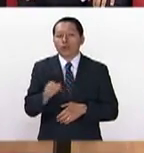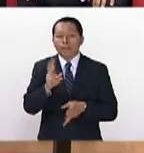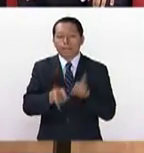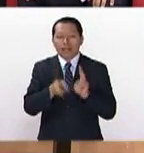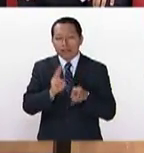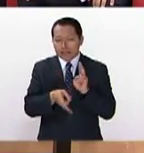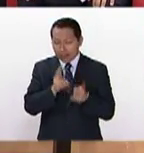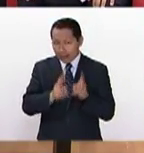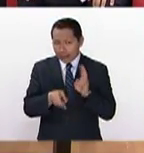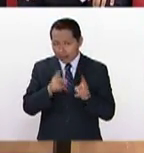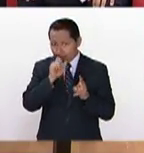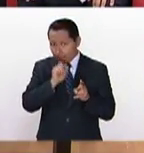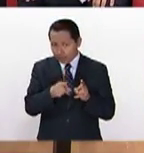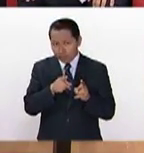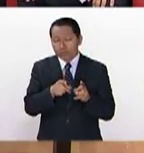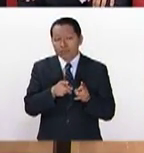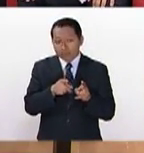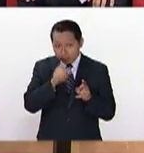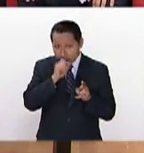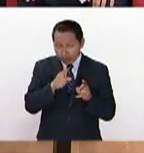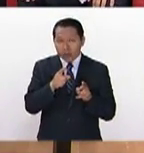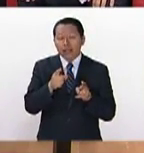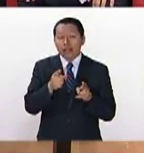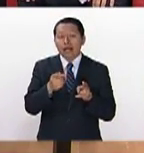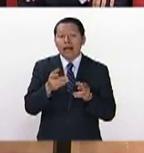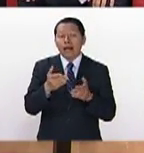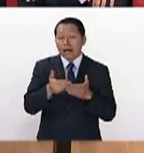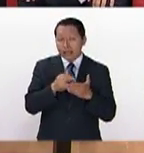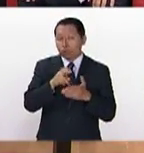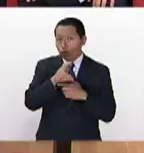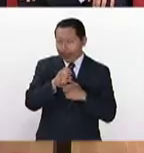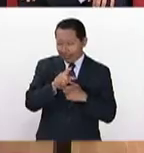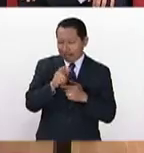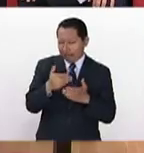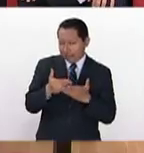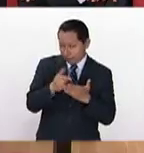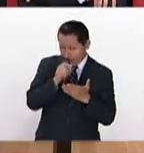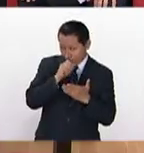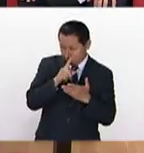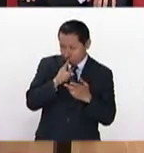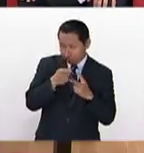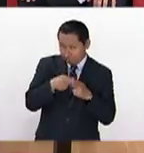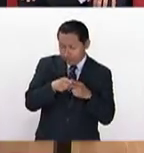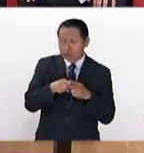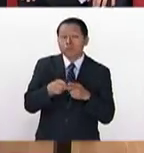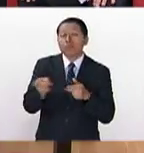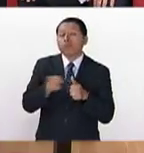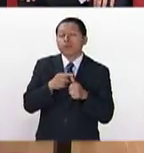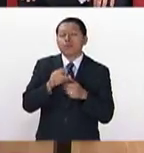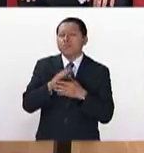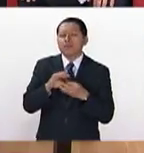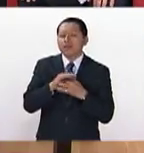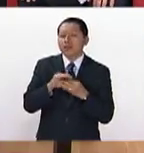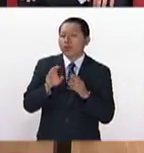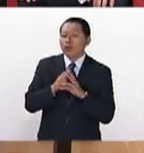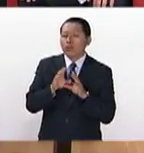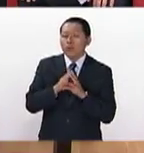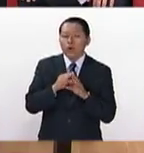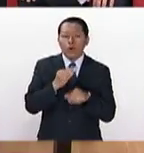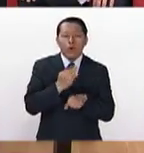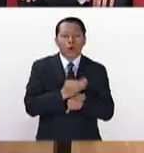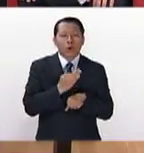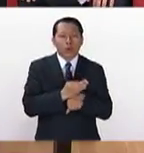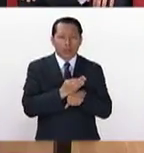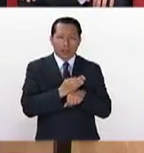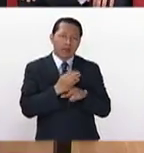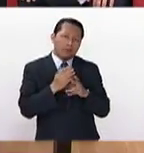que nada, antes de entrar en materia con Uriel, ¿qué tan importante es en este momento instituciones como